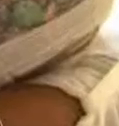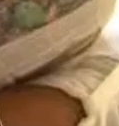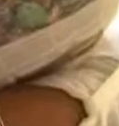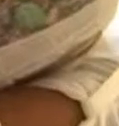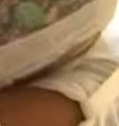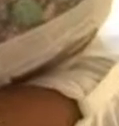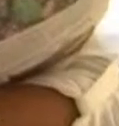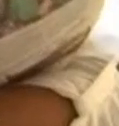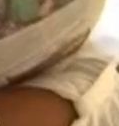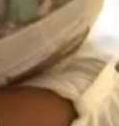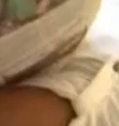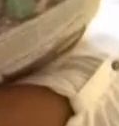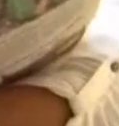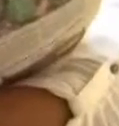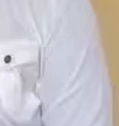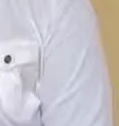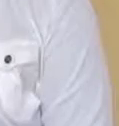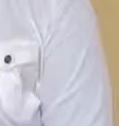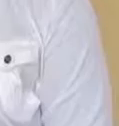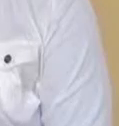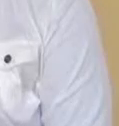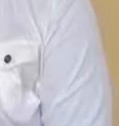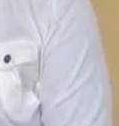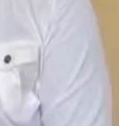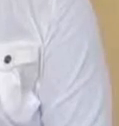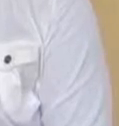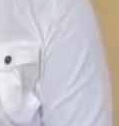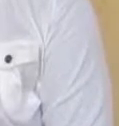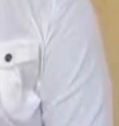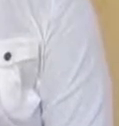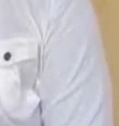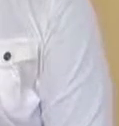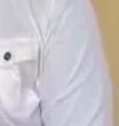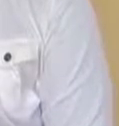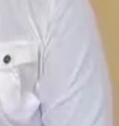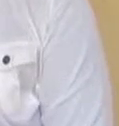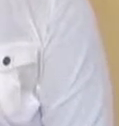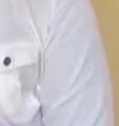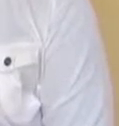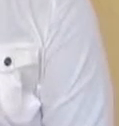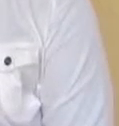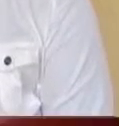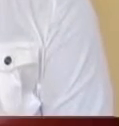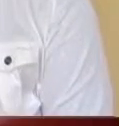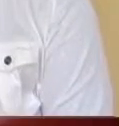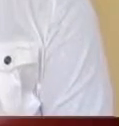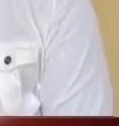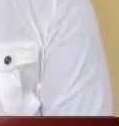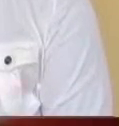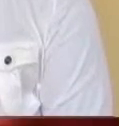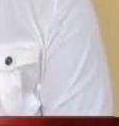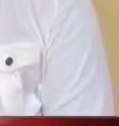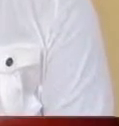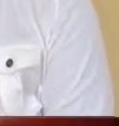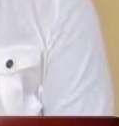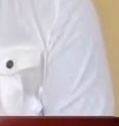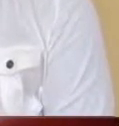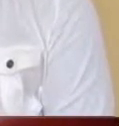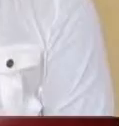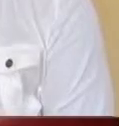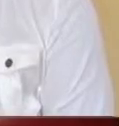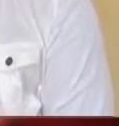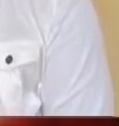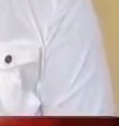trabajadores directos y 100 indirectos. En un corto plazo, aspiramos poder tener una planta productora